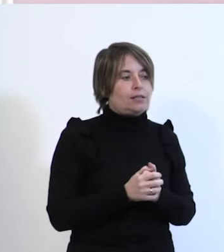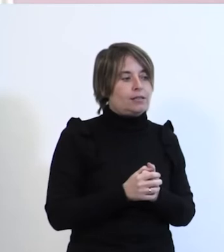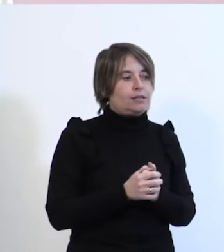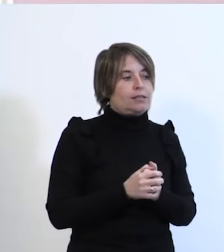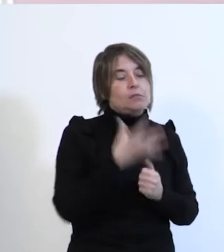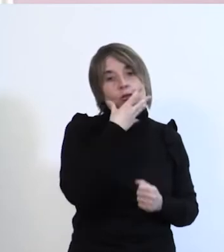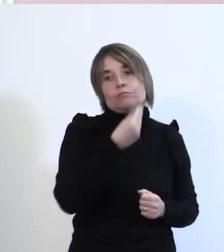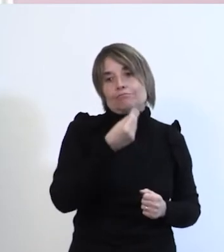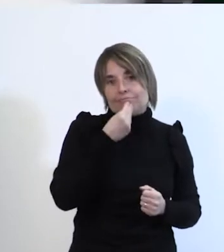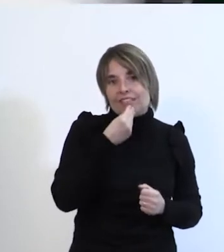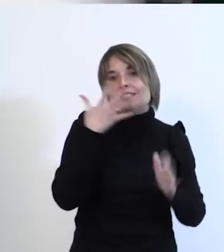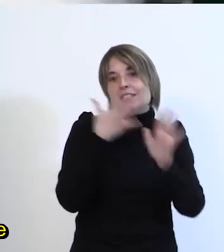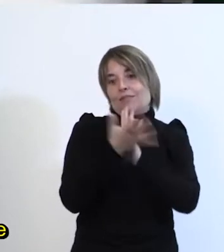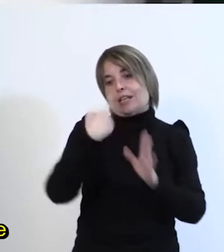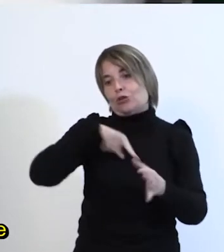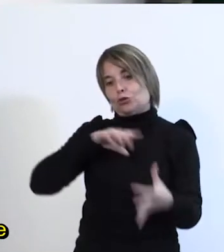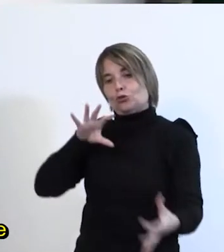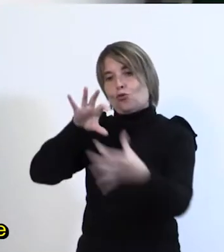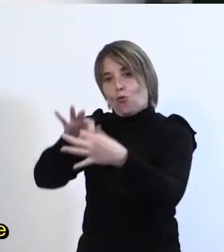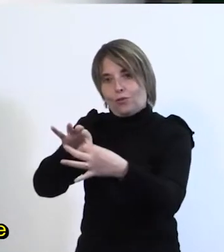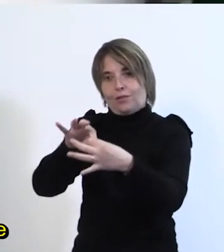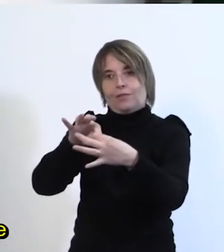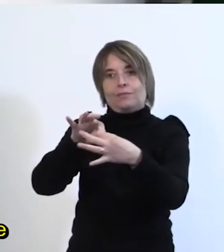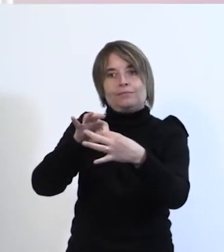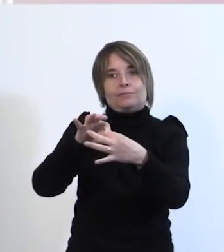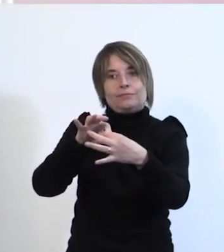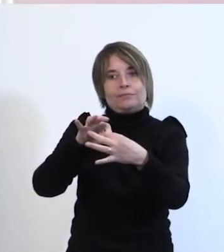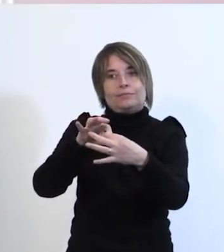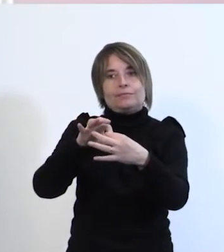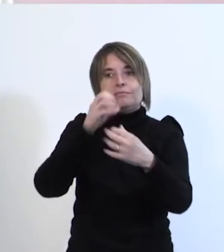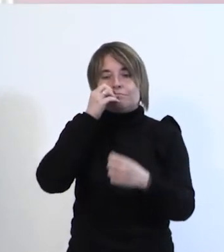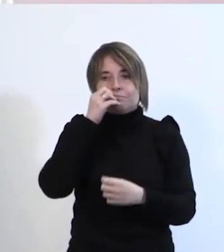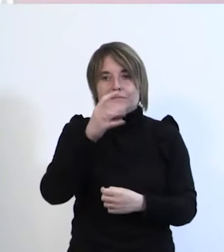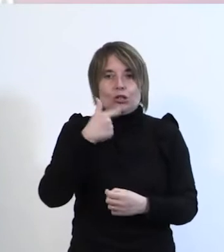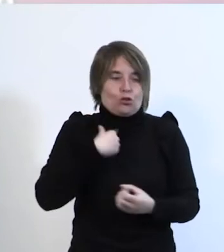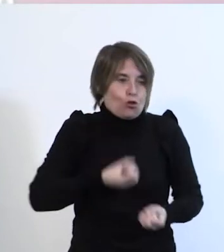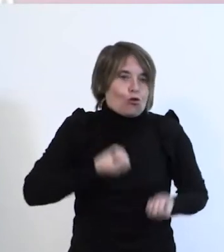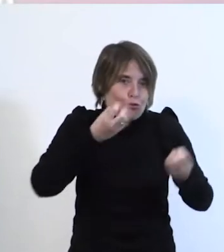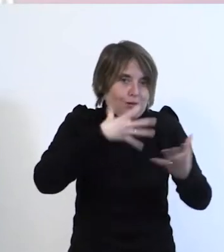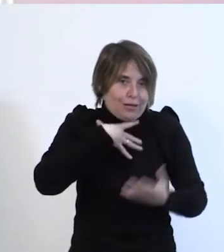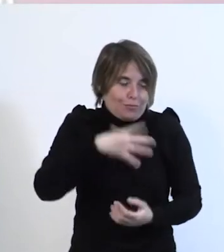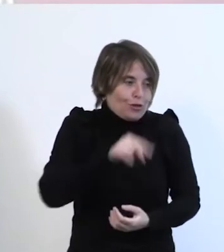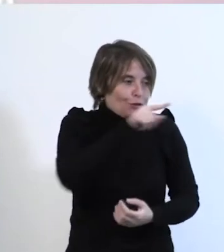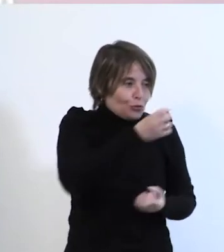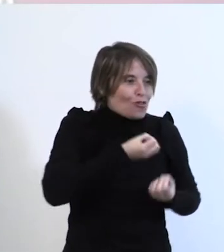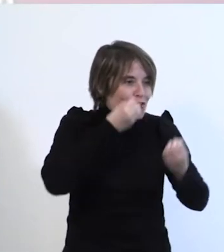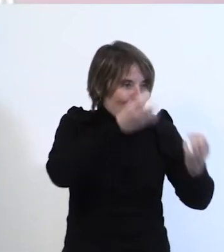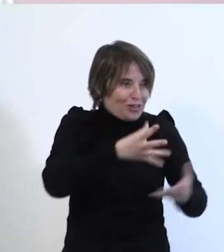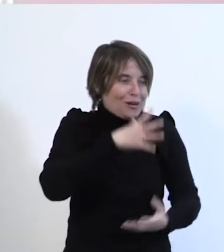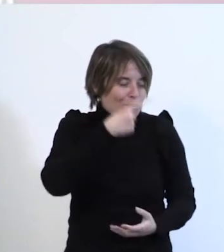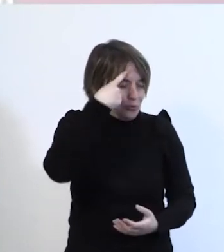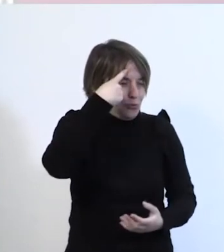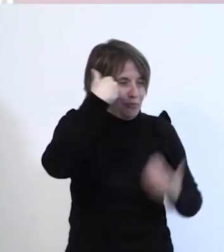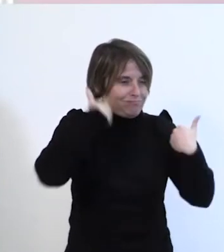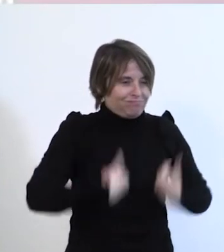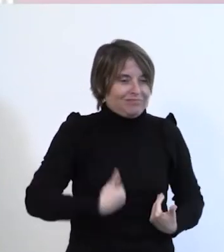lo tanto, nos debemos unir a ese mensaje y bueno, yo lo puedo contar porque lo he leído, tú lo puedes contar,